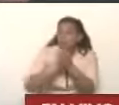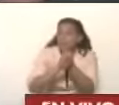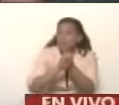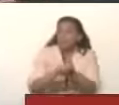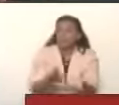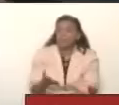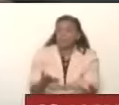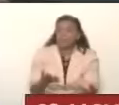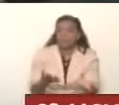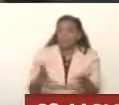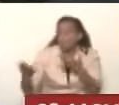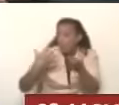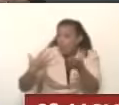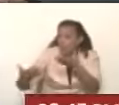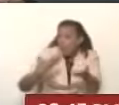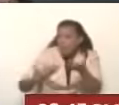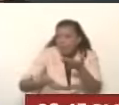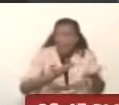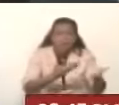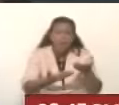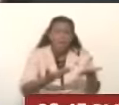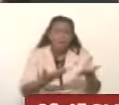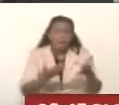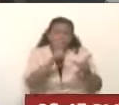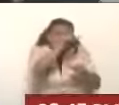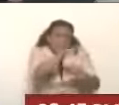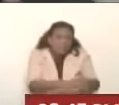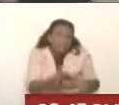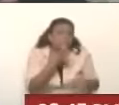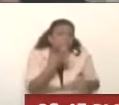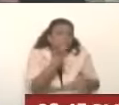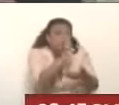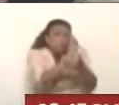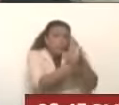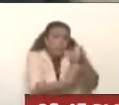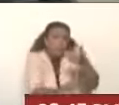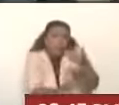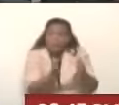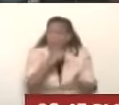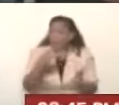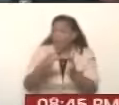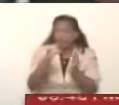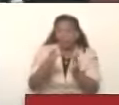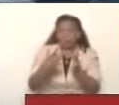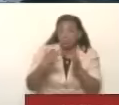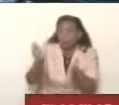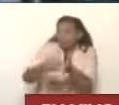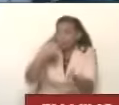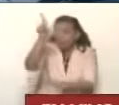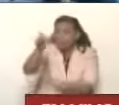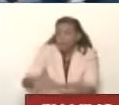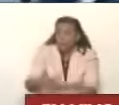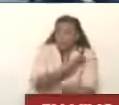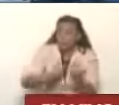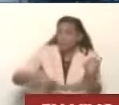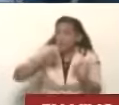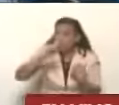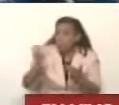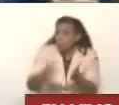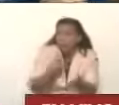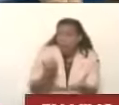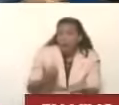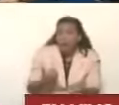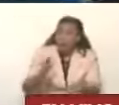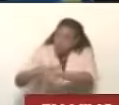que conversa con el más pequeño. No puede haber paso presidencial vacío. Y nos